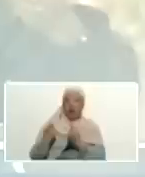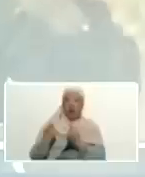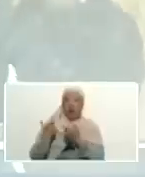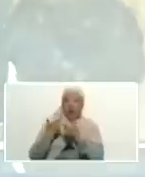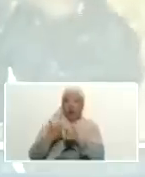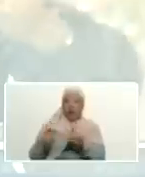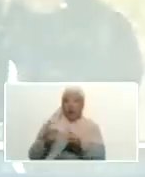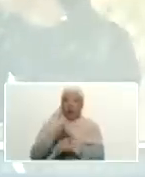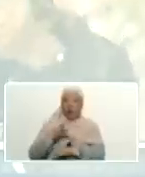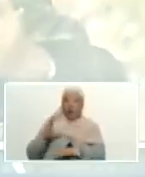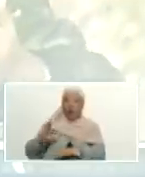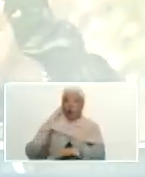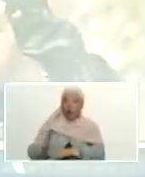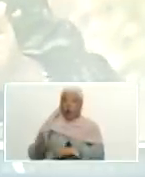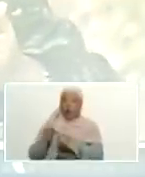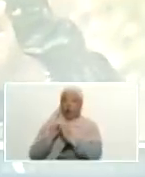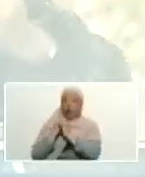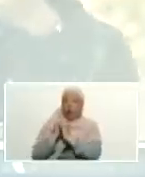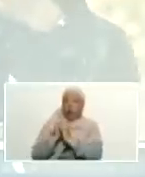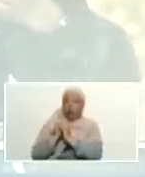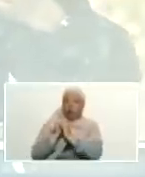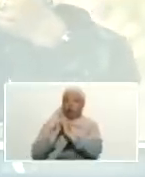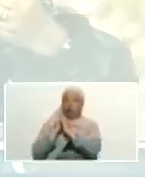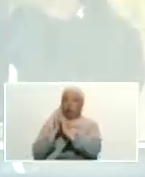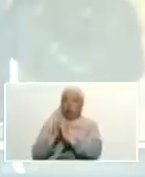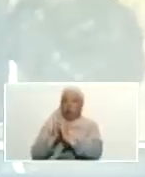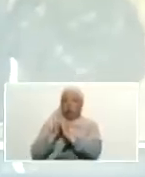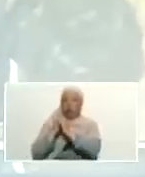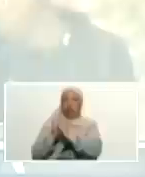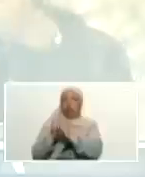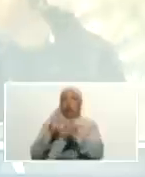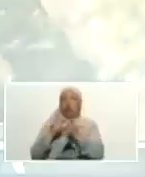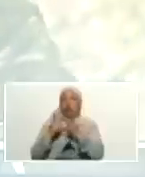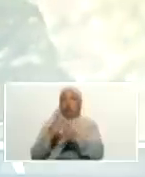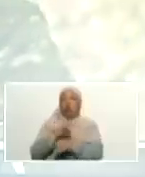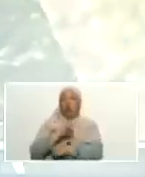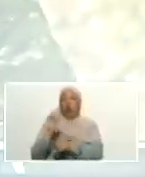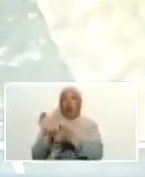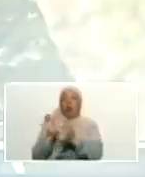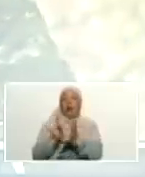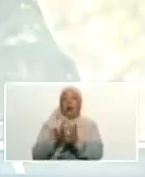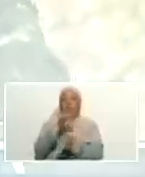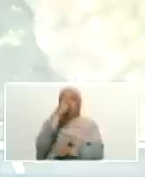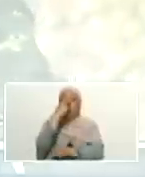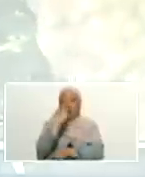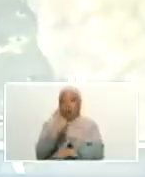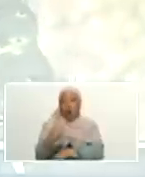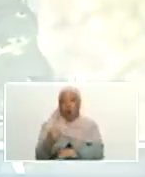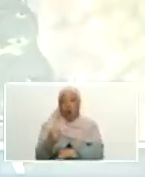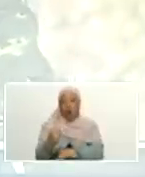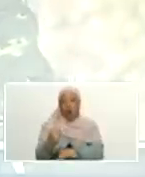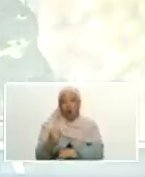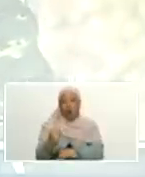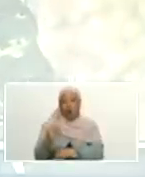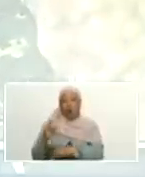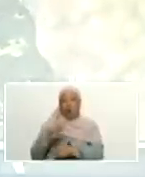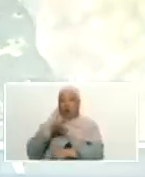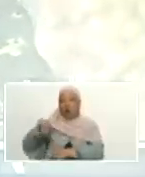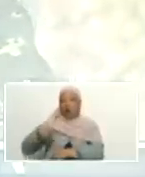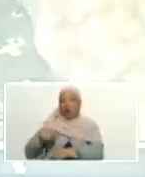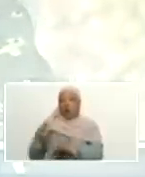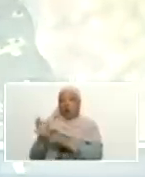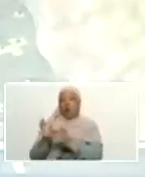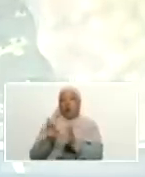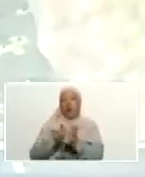valores del Cristo redentor, los valores del Cristo de los pobres, los valores de nuestro Señor